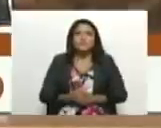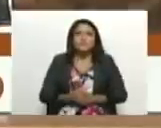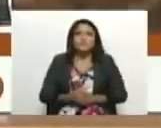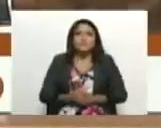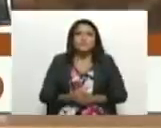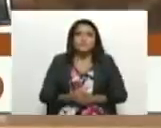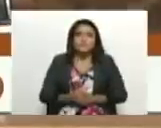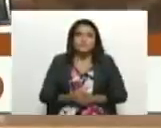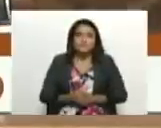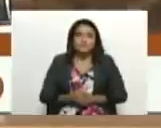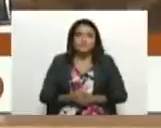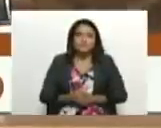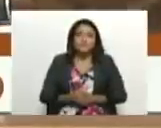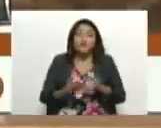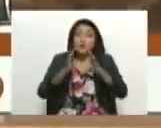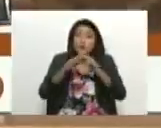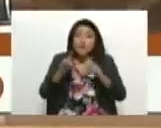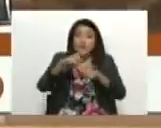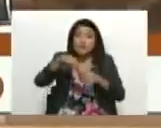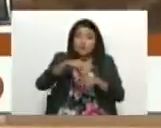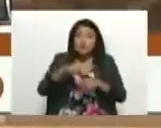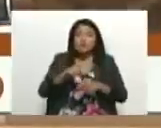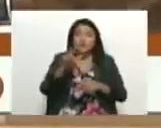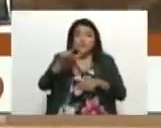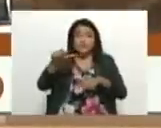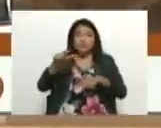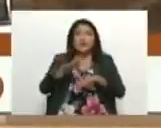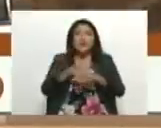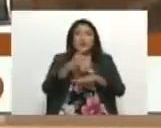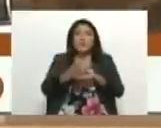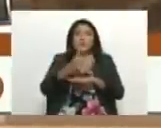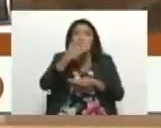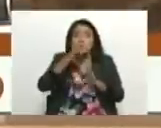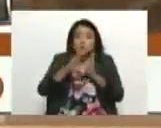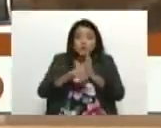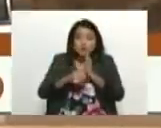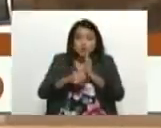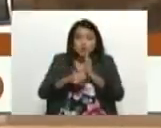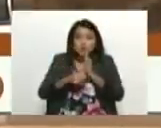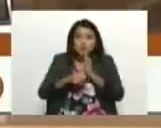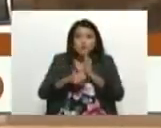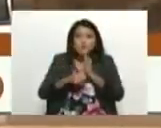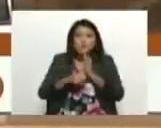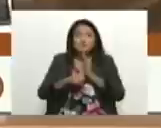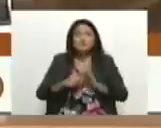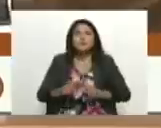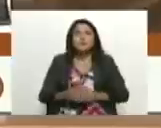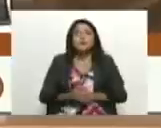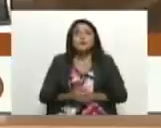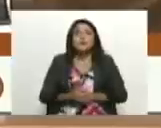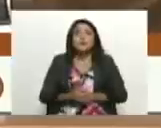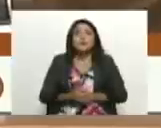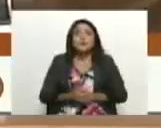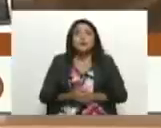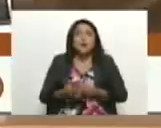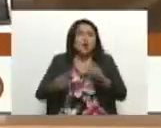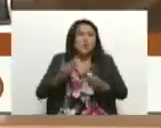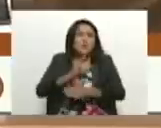con el testaferro? ¿Qué hacer con el que aguanta el dinero, el que aguanta el bien? ¿Cuál es el